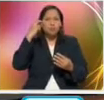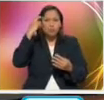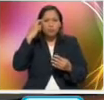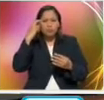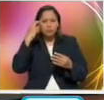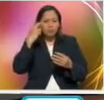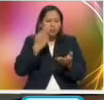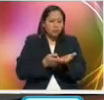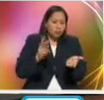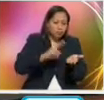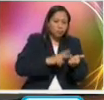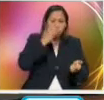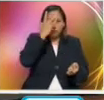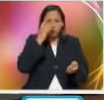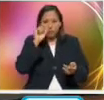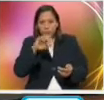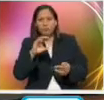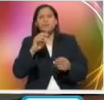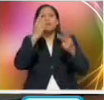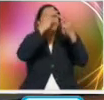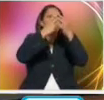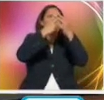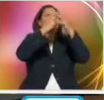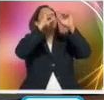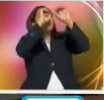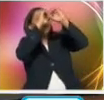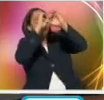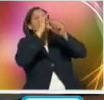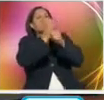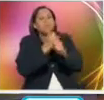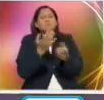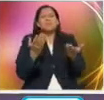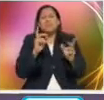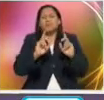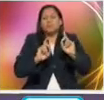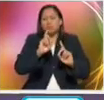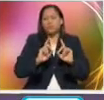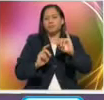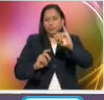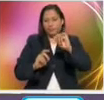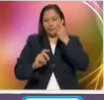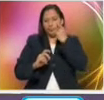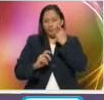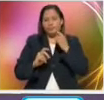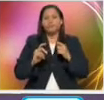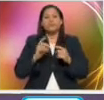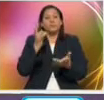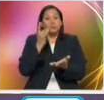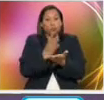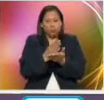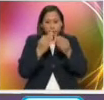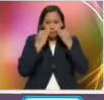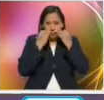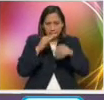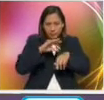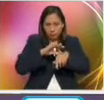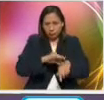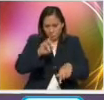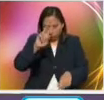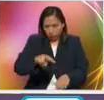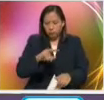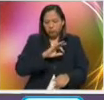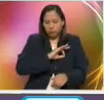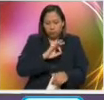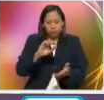la magia, o eran astrónomos. Cuéntanos, porque hay como que dudas al respecto. Claro, mira, el único testimonio que